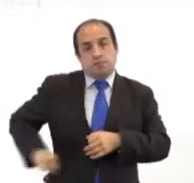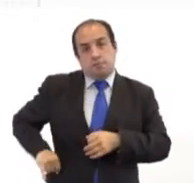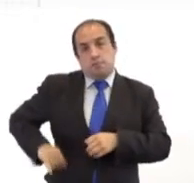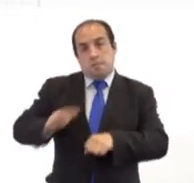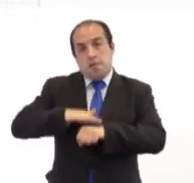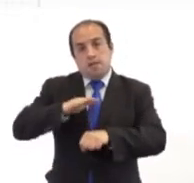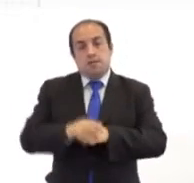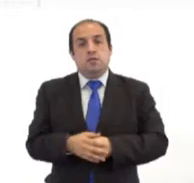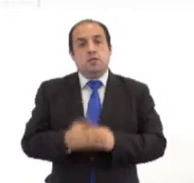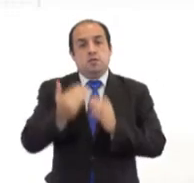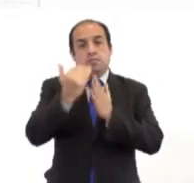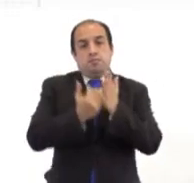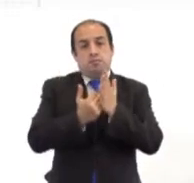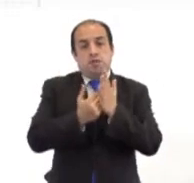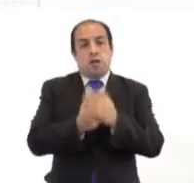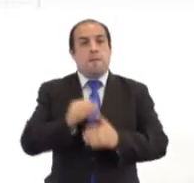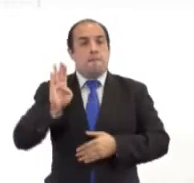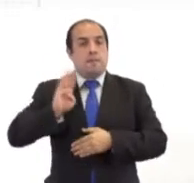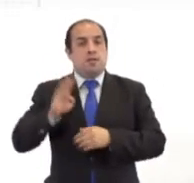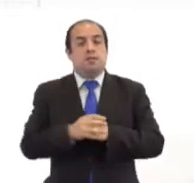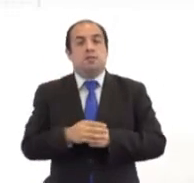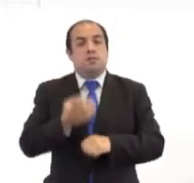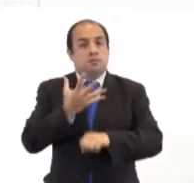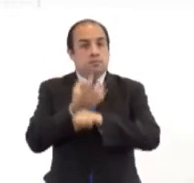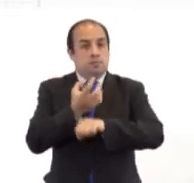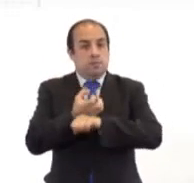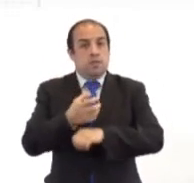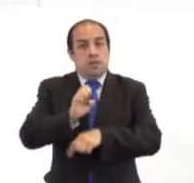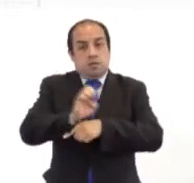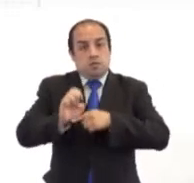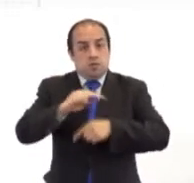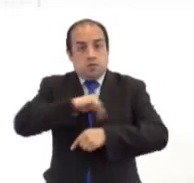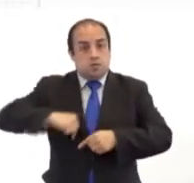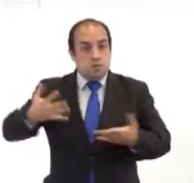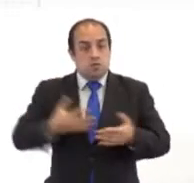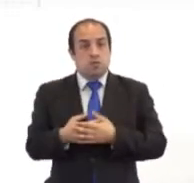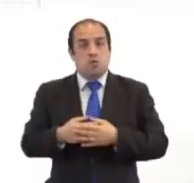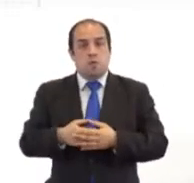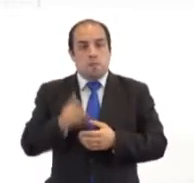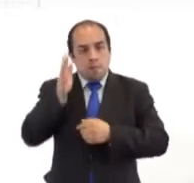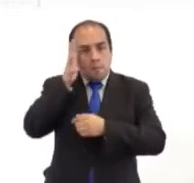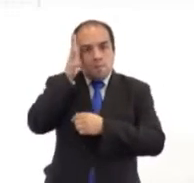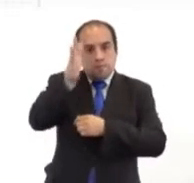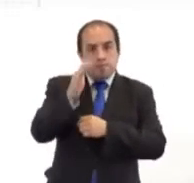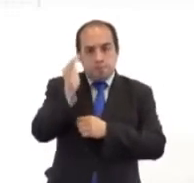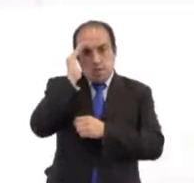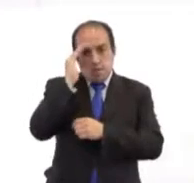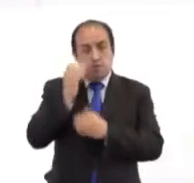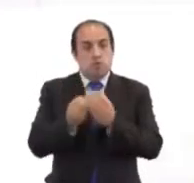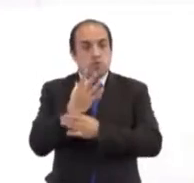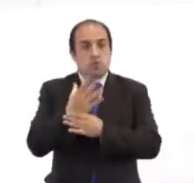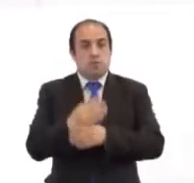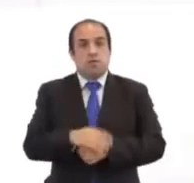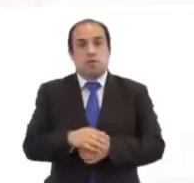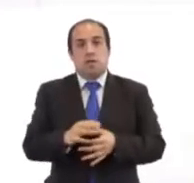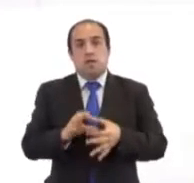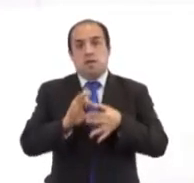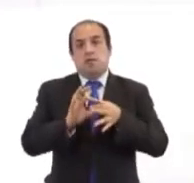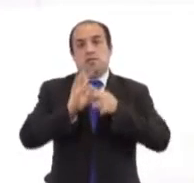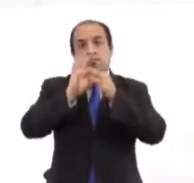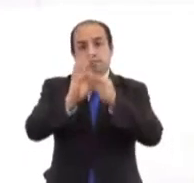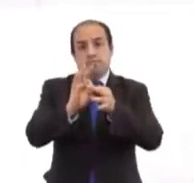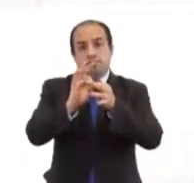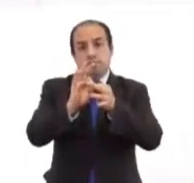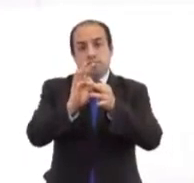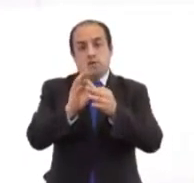muy similar en lo que se ve en Estados Unidos. Entonces hicimos estas nuevas proyecciones en el cual vamos muy de la línea con la